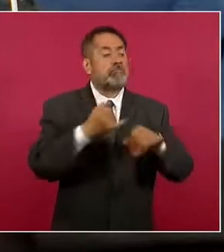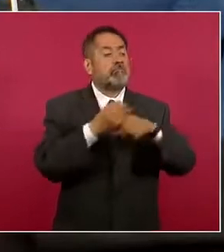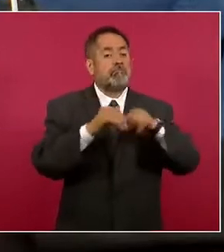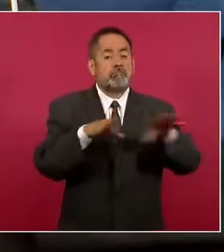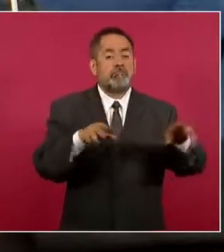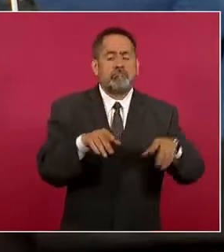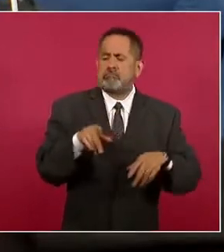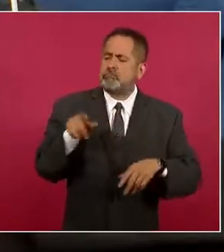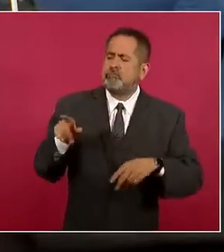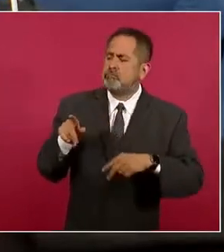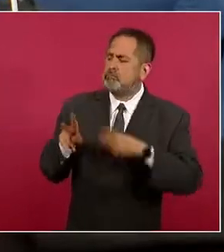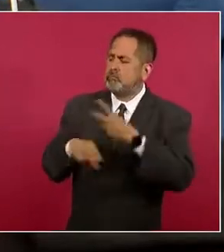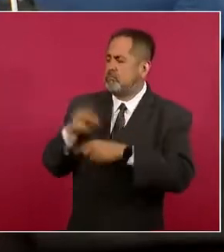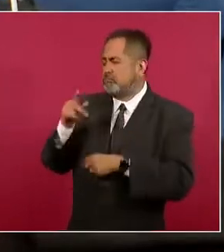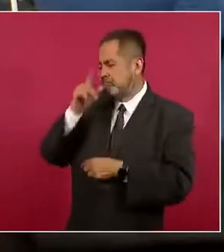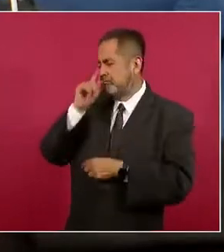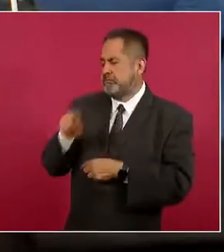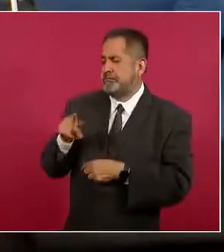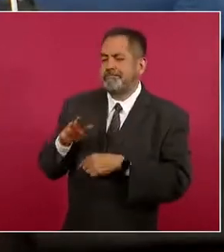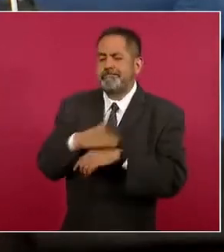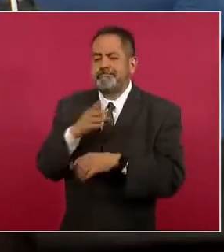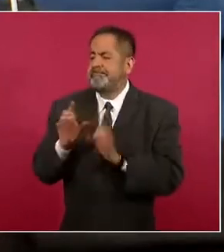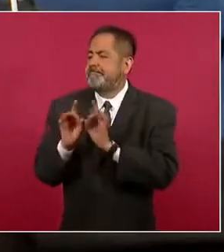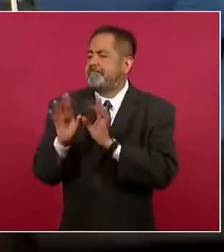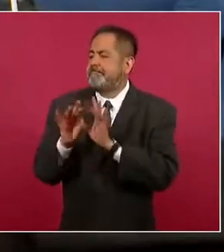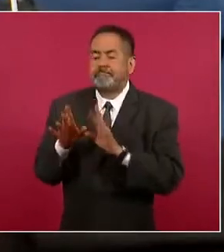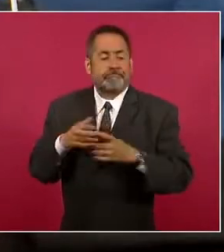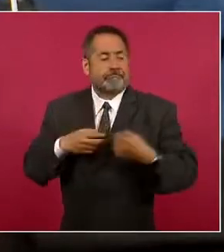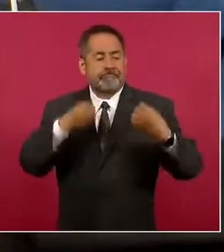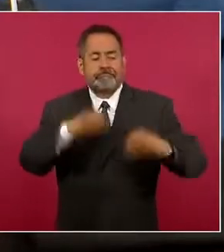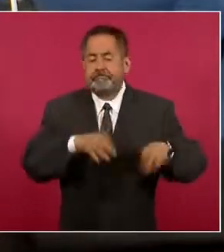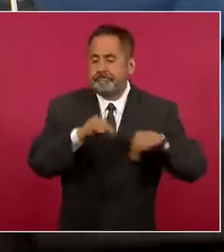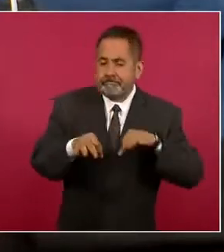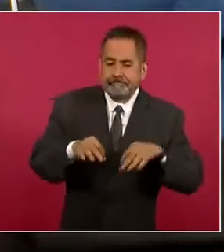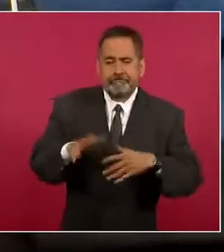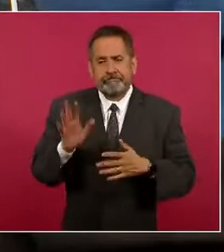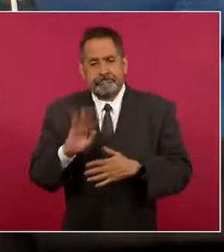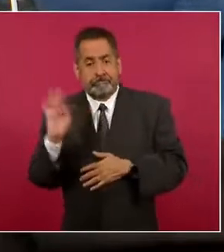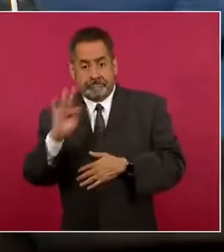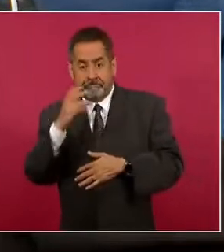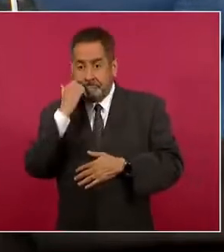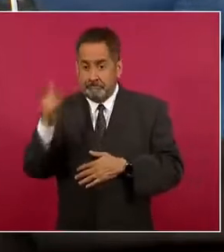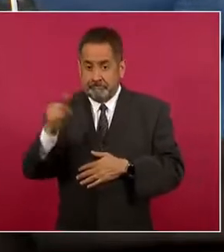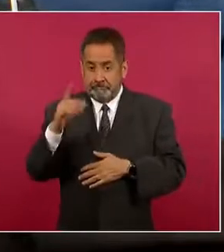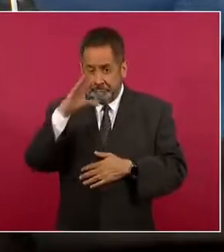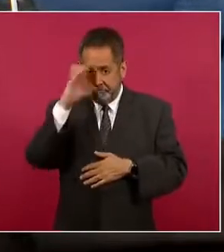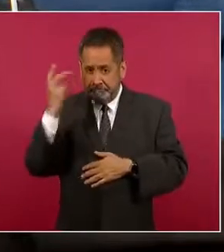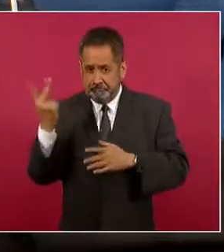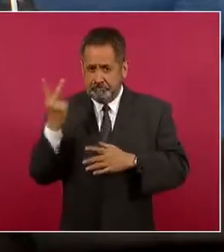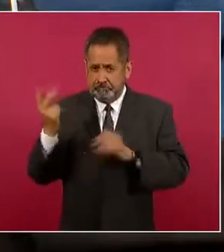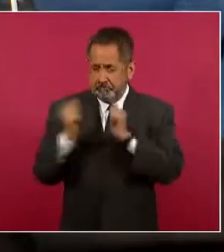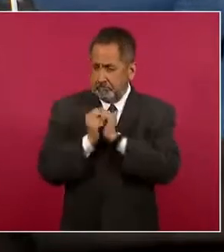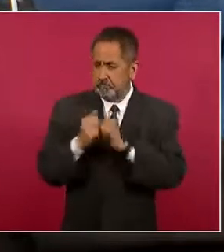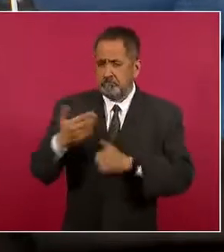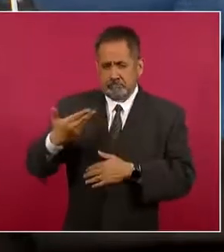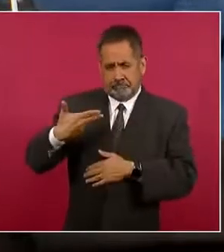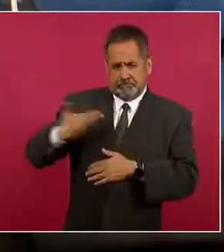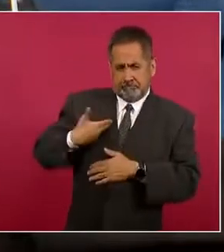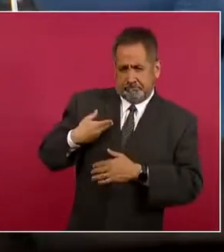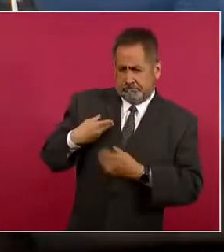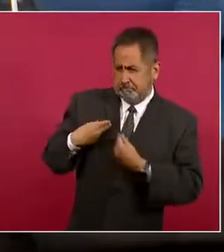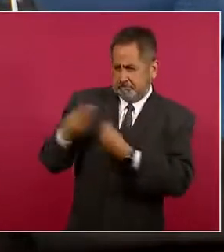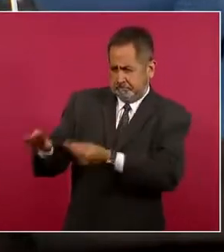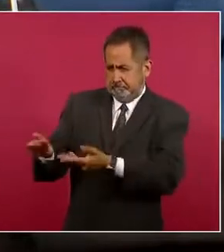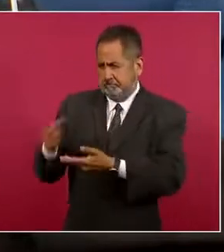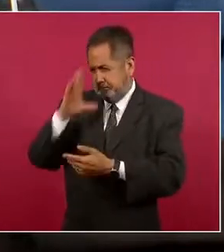que no había faltado por capricho, sino por una cuestión laboral y que si usted quería una fotografía con él, pues se lo hubiera dicho. Así fue como lo comentó